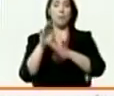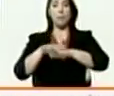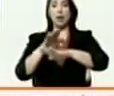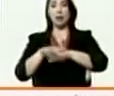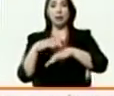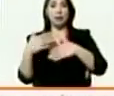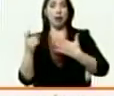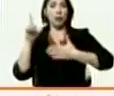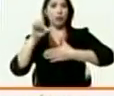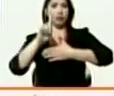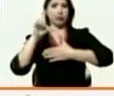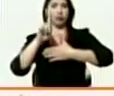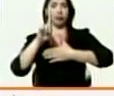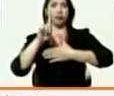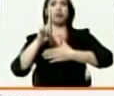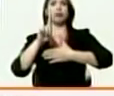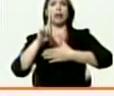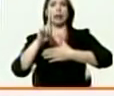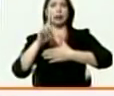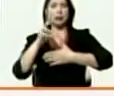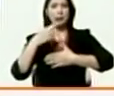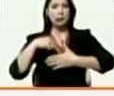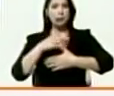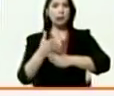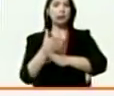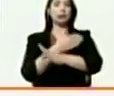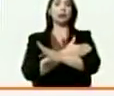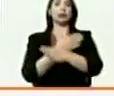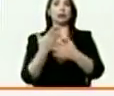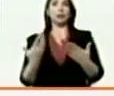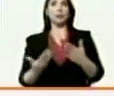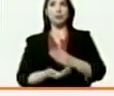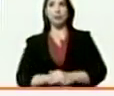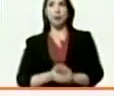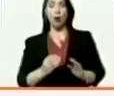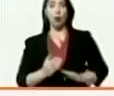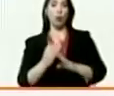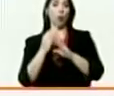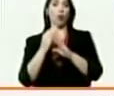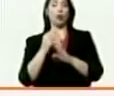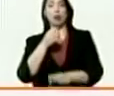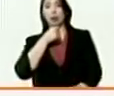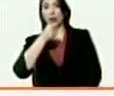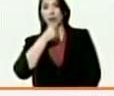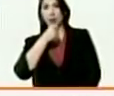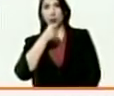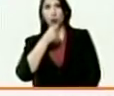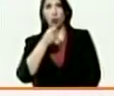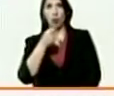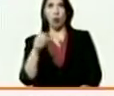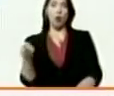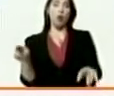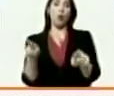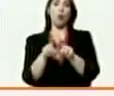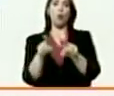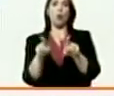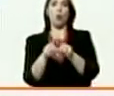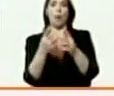en América Latina. Eso nos da preámbulo para esta corta intervención, estilo rueda de prensa, que queremos